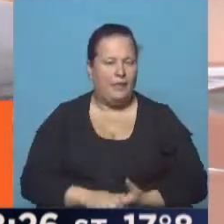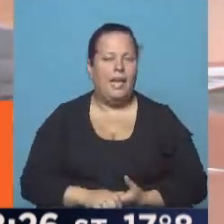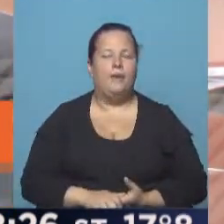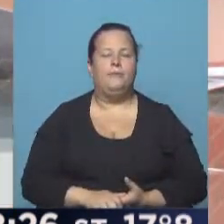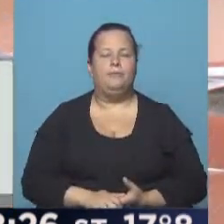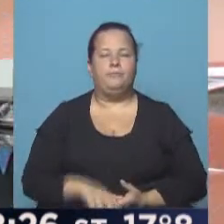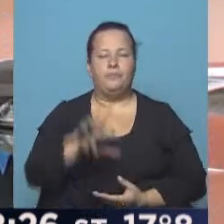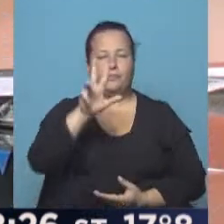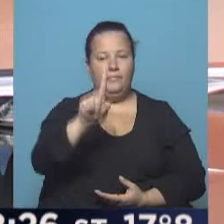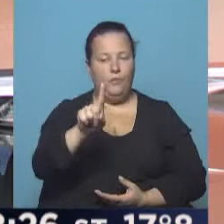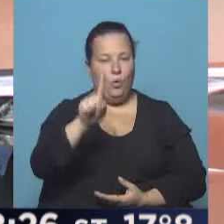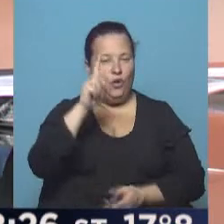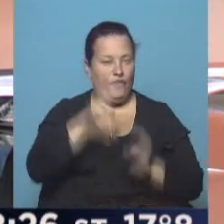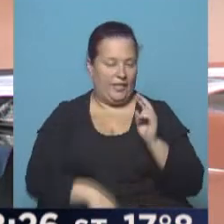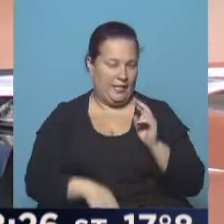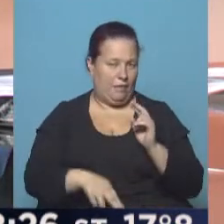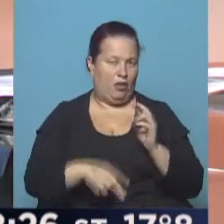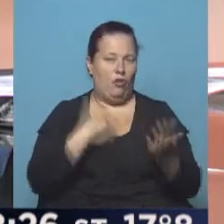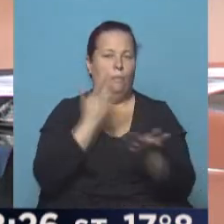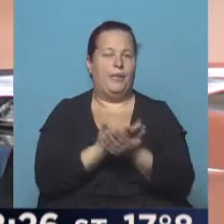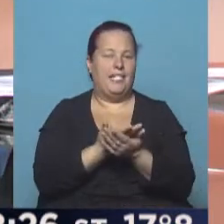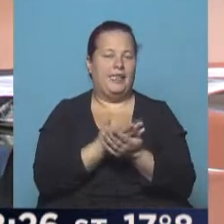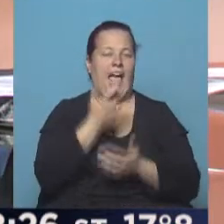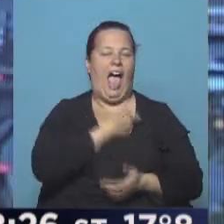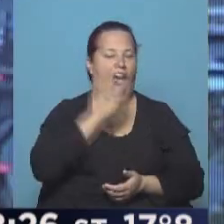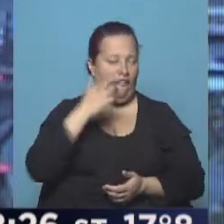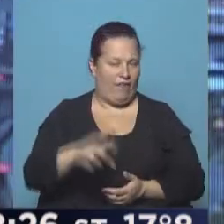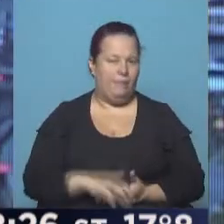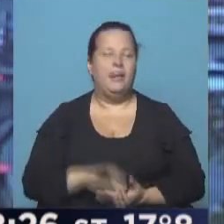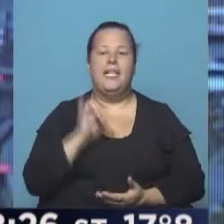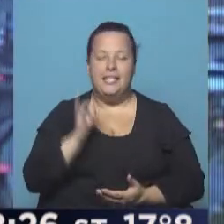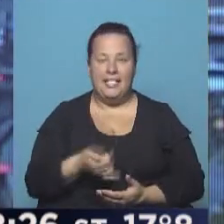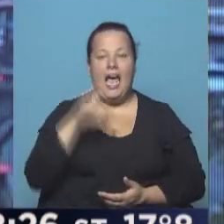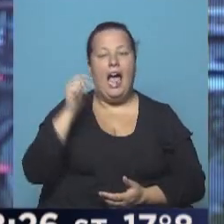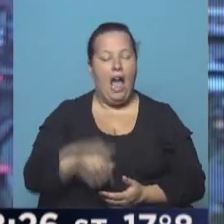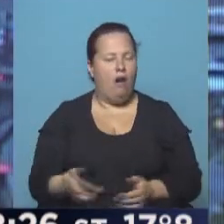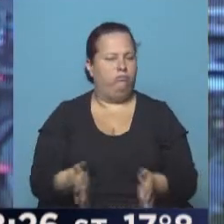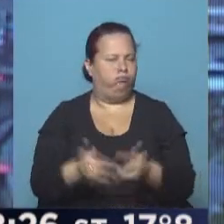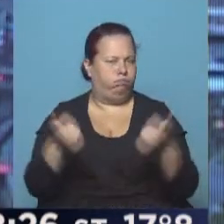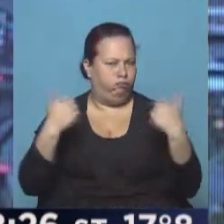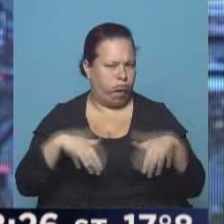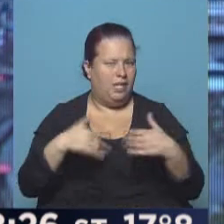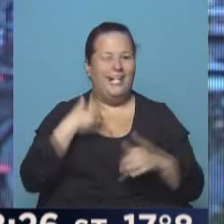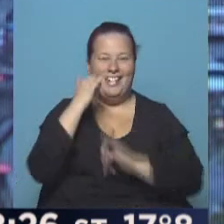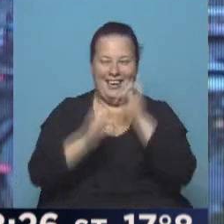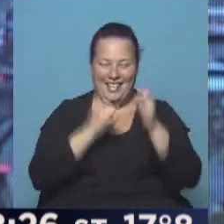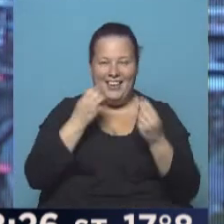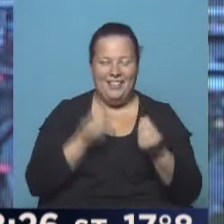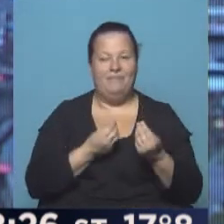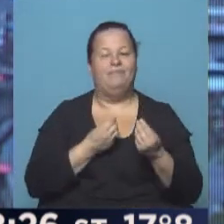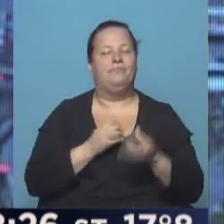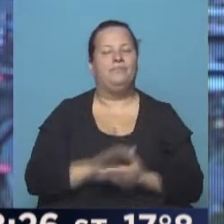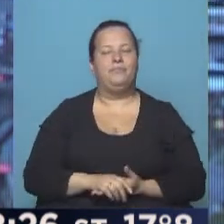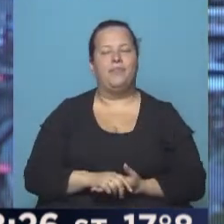día 31 vence la presentación que hay que hacer en la AFIP. Sí, bueno, ahora se aceleró mucho. Lo que habíamos dicho es que